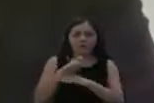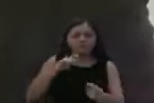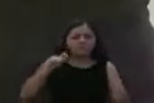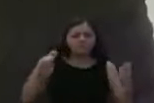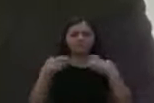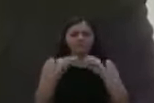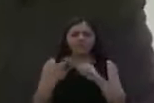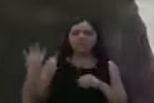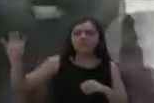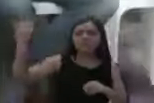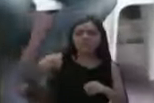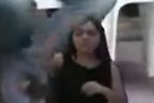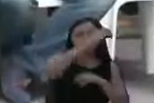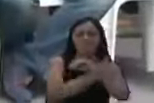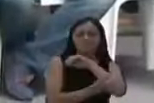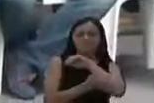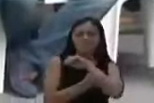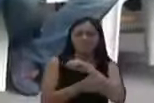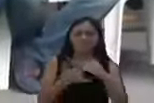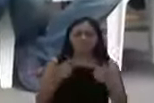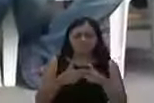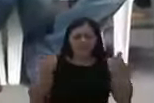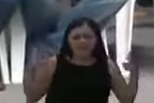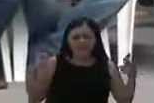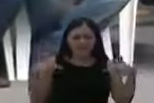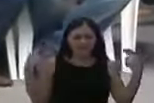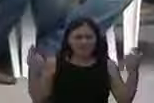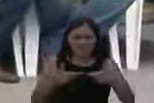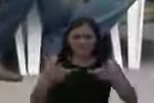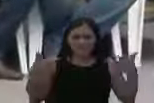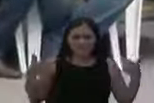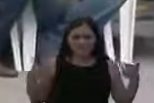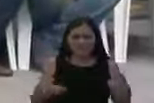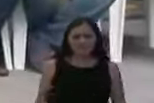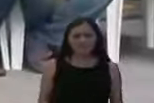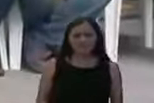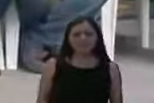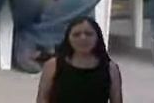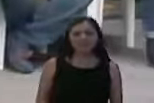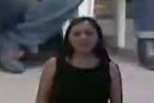cada Rincón del país somos más muchísimo más